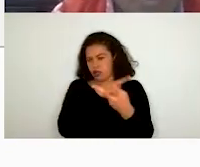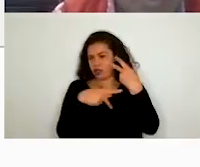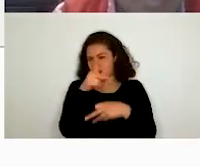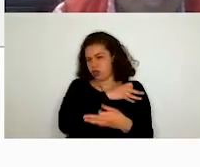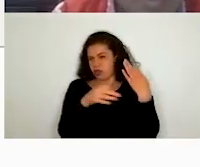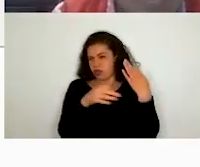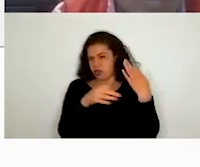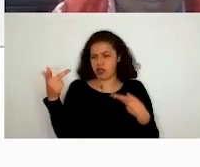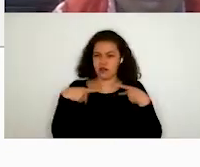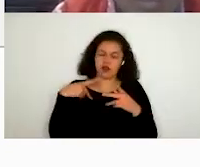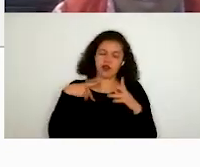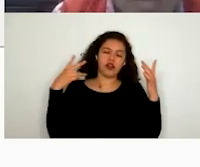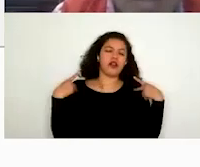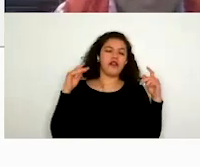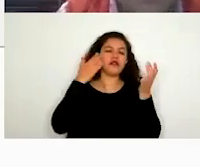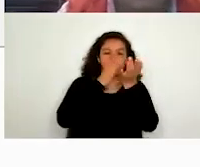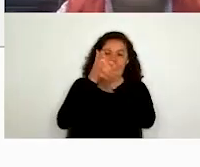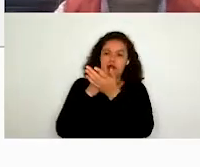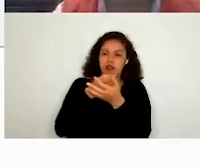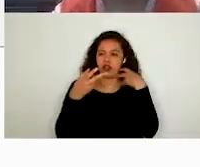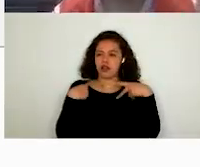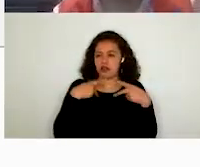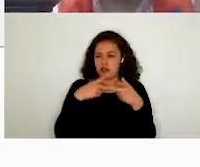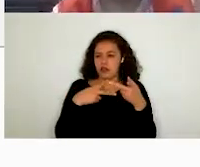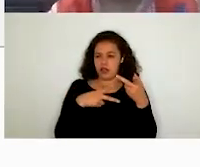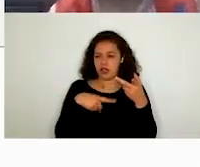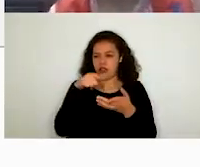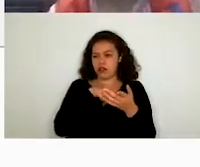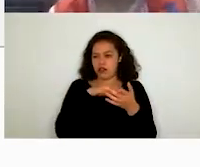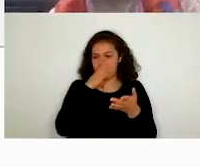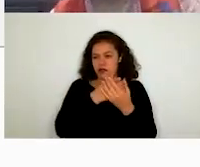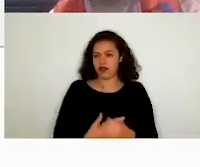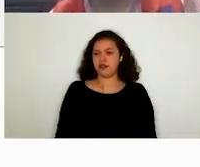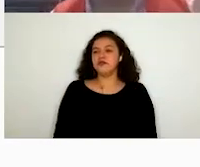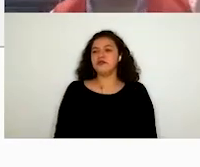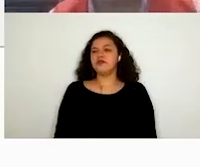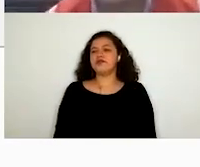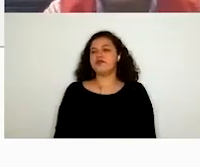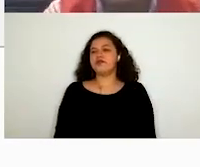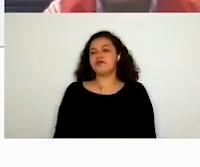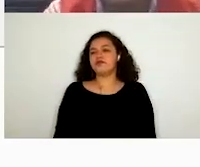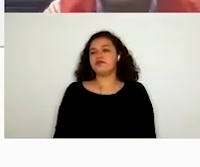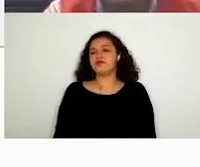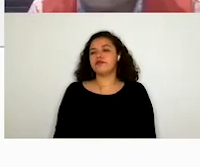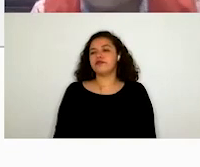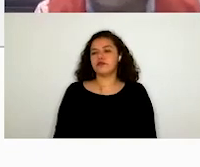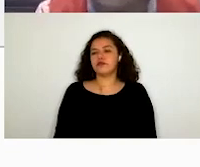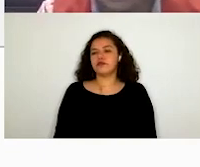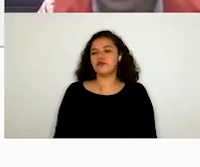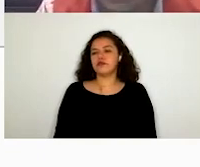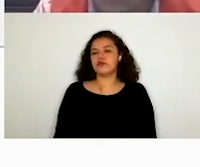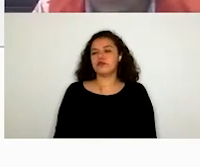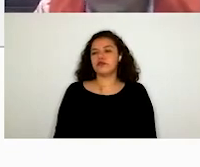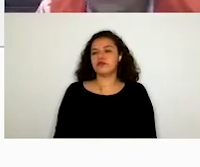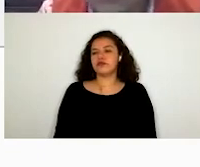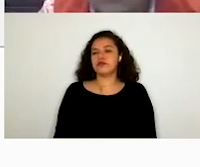los visitantes que acuden a las instalaciones. Aquí en este apartado se debe de realizar